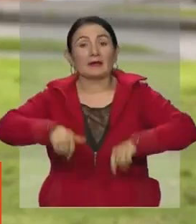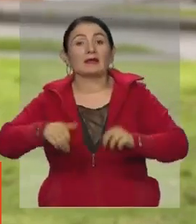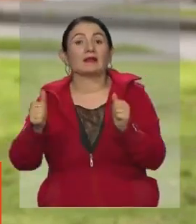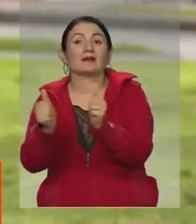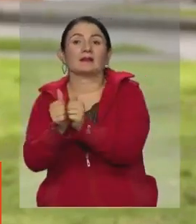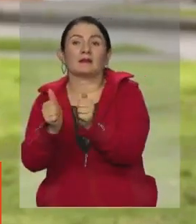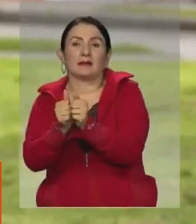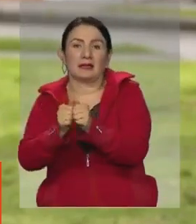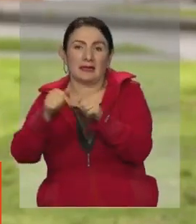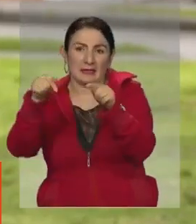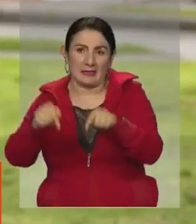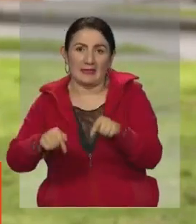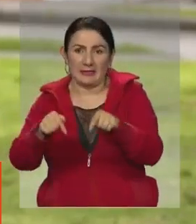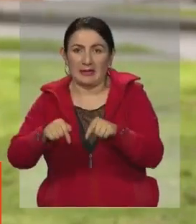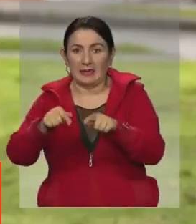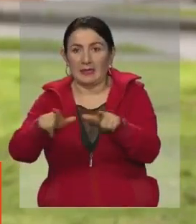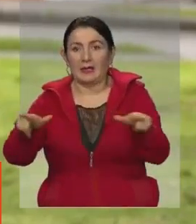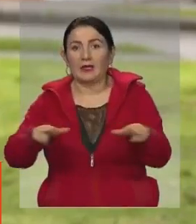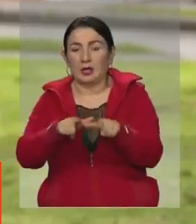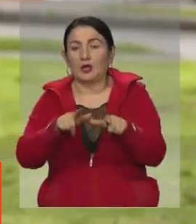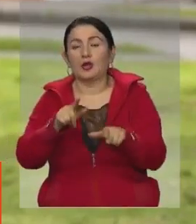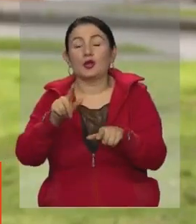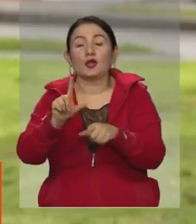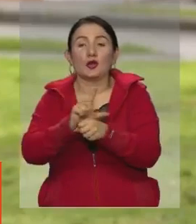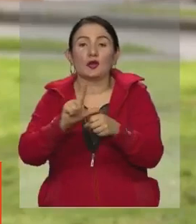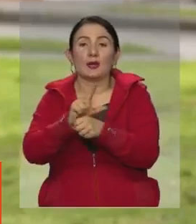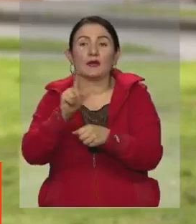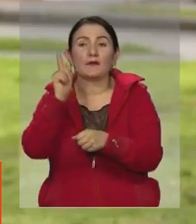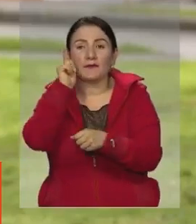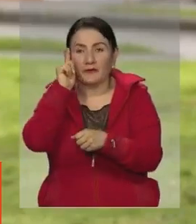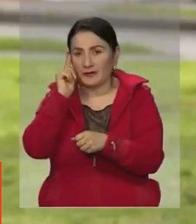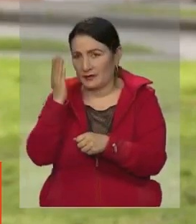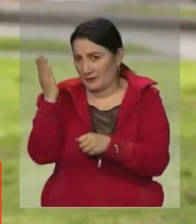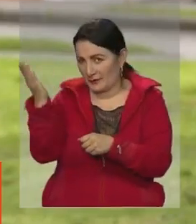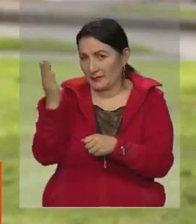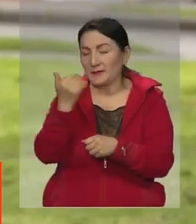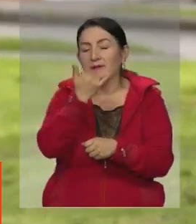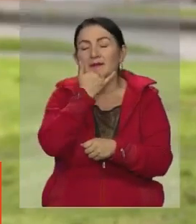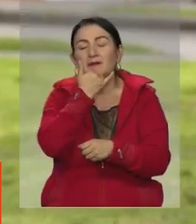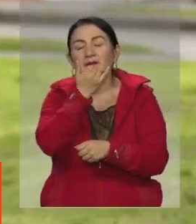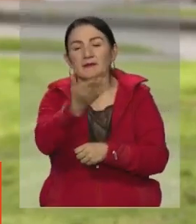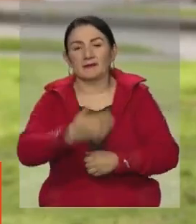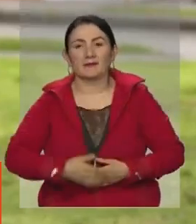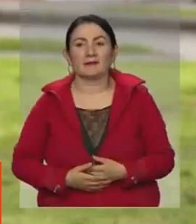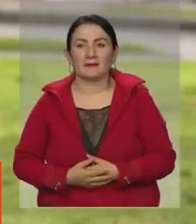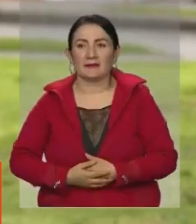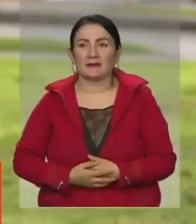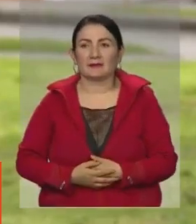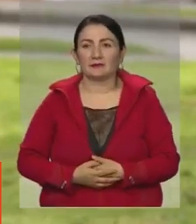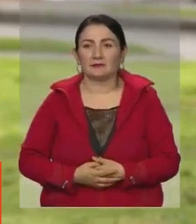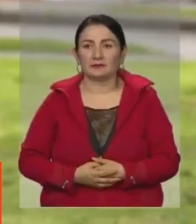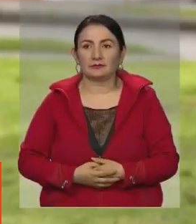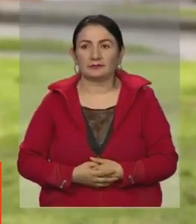la jornada que se llevó a cabo aquí en la localidad de Fontibón y en la siguiente nota les mostramos cómo se llevó a